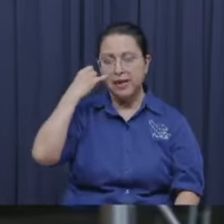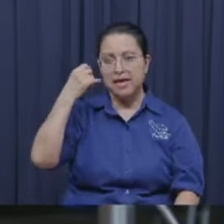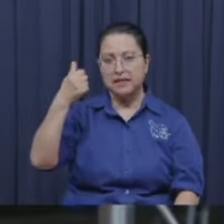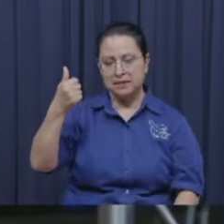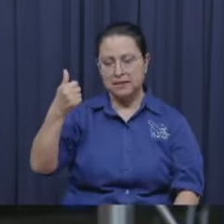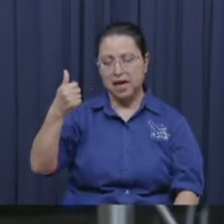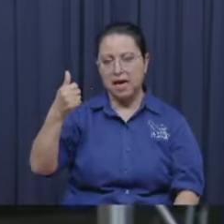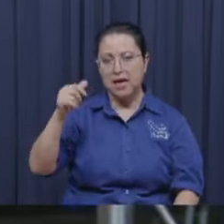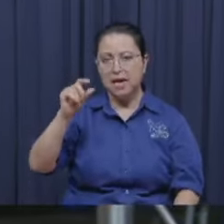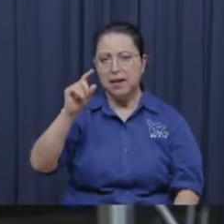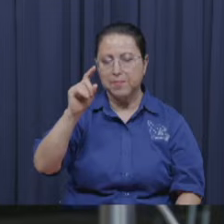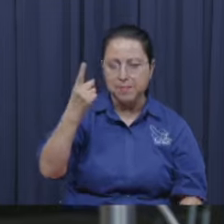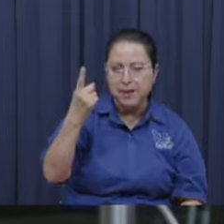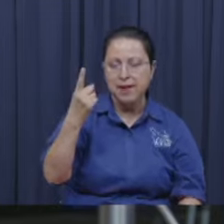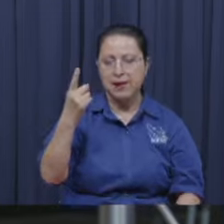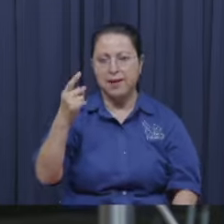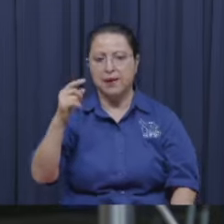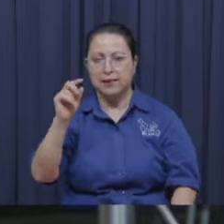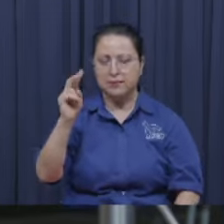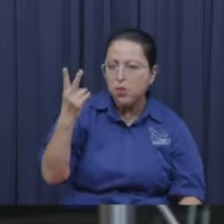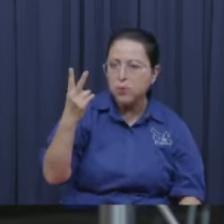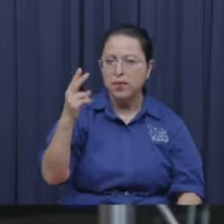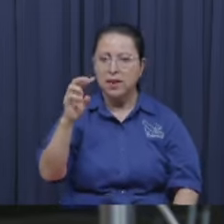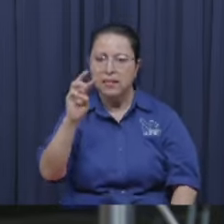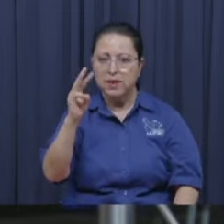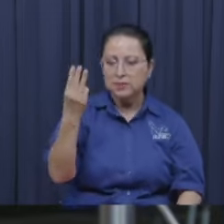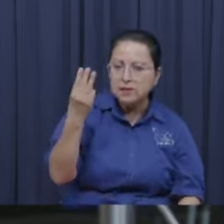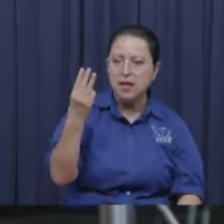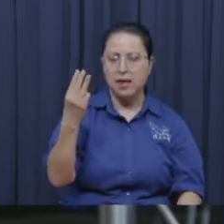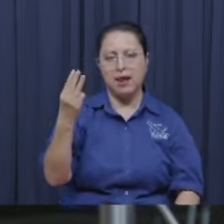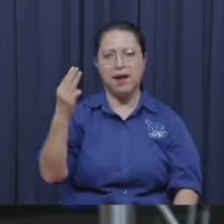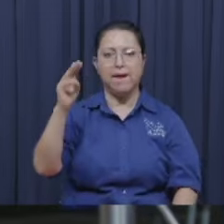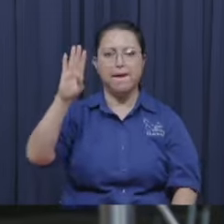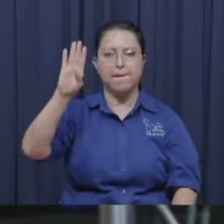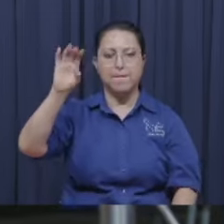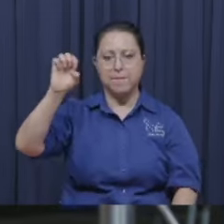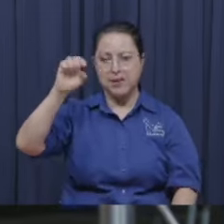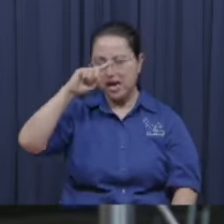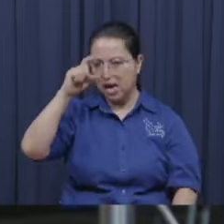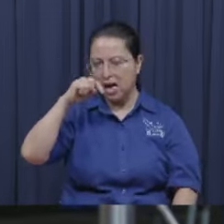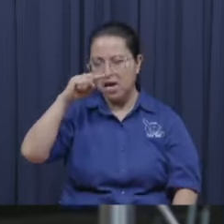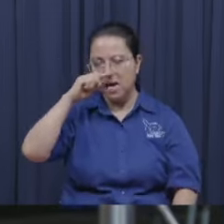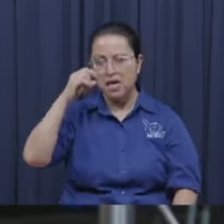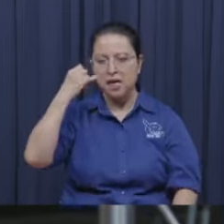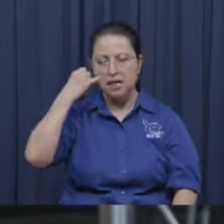La primera bestia, la segunda bestia, la tercera bestia. Entonces, en el Apocalipsis hay dos clases de bestia.